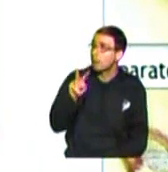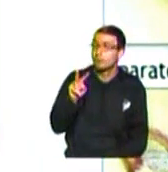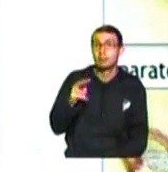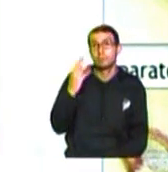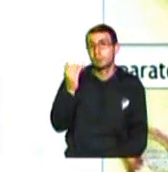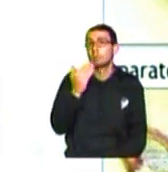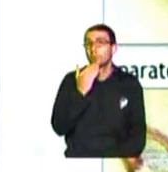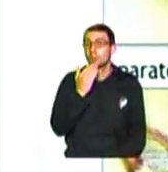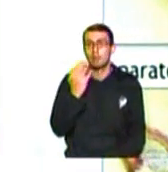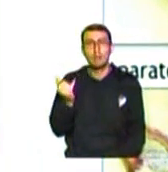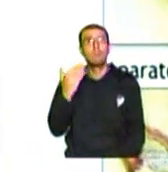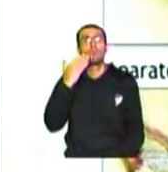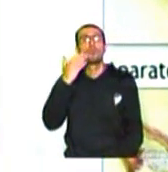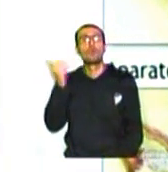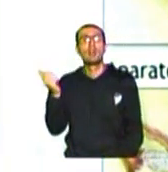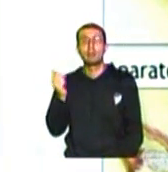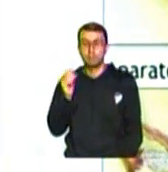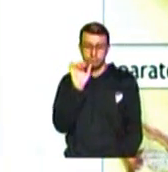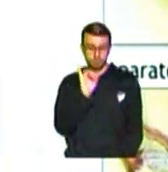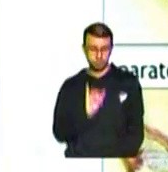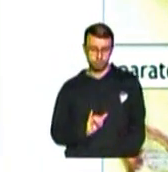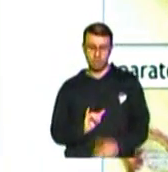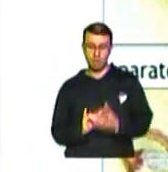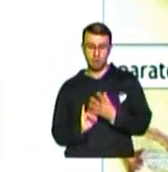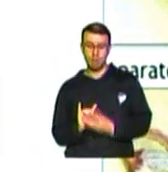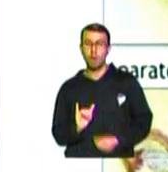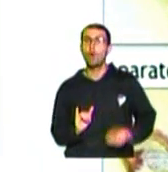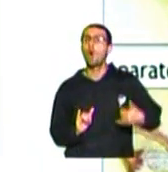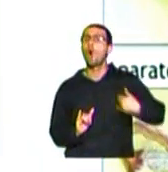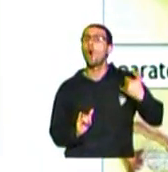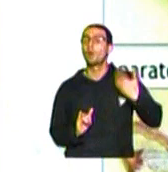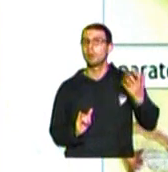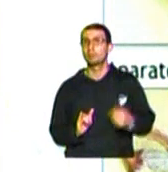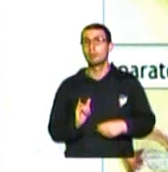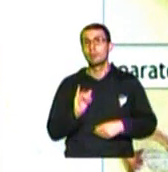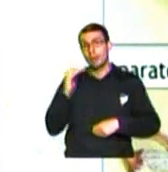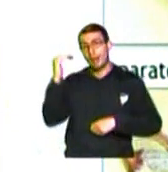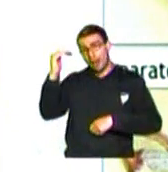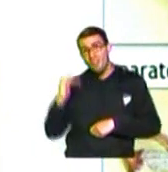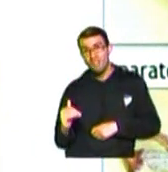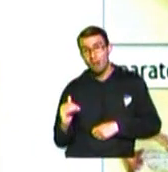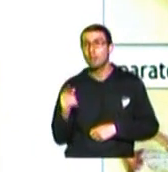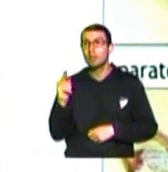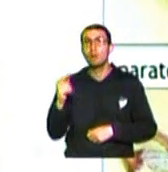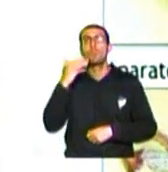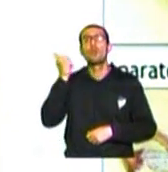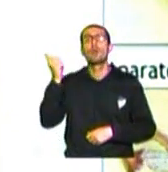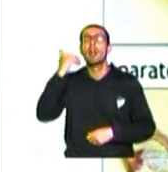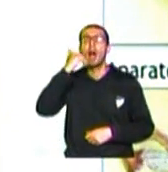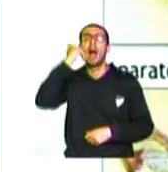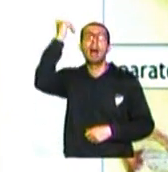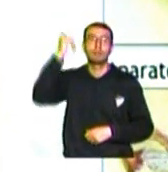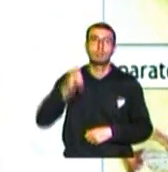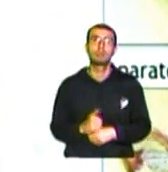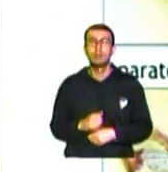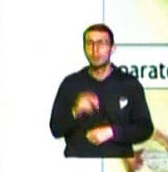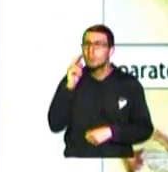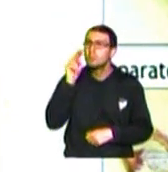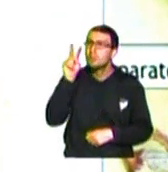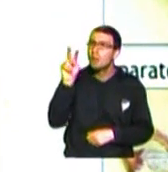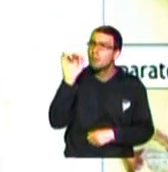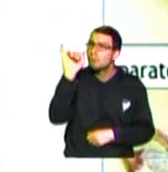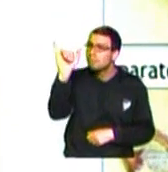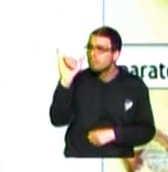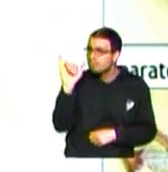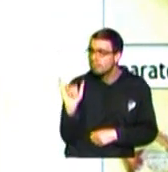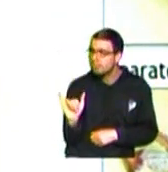aparato reproductor de una mujer joven, abajo dice aparato reproductor de una persona mayor. Anatómicamente se ven iguales,